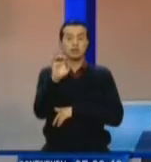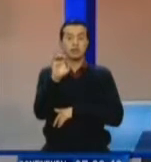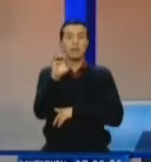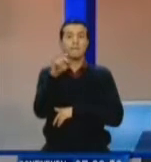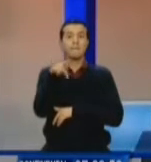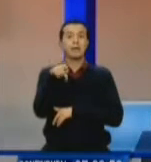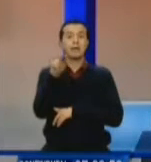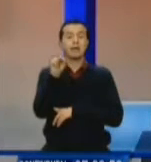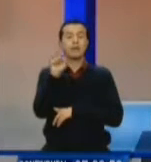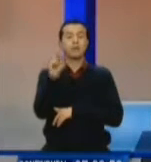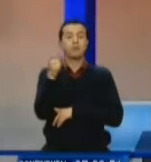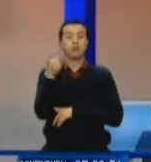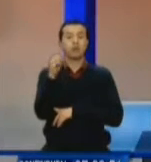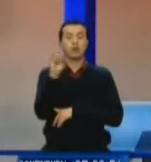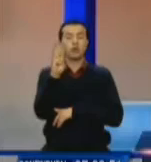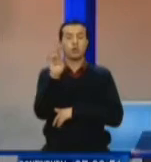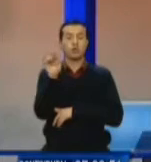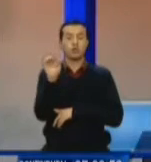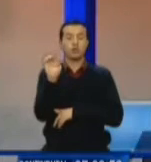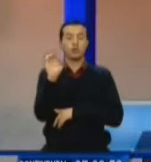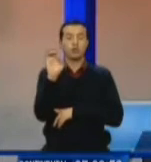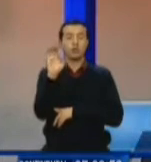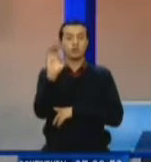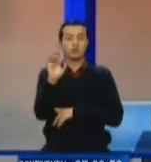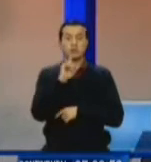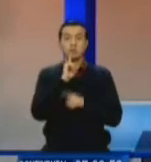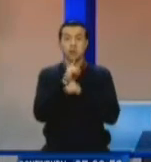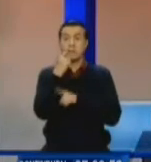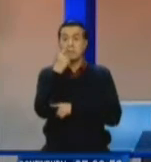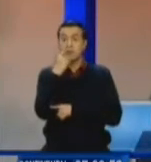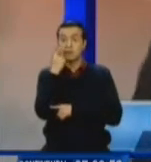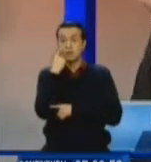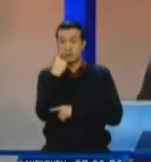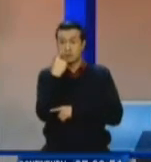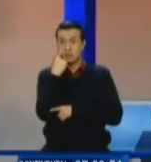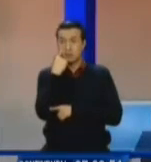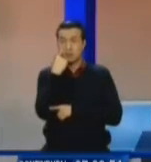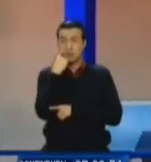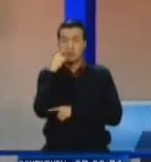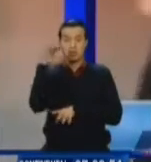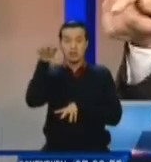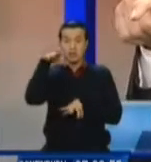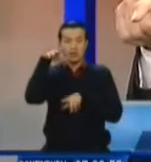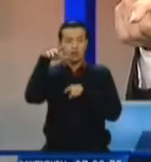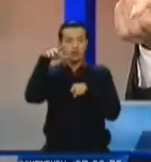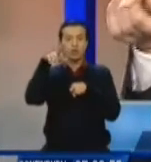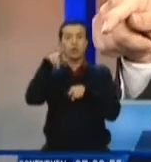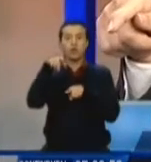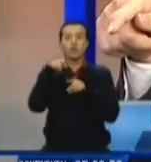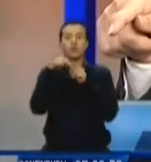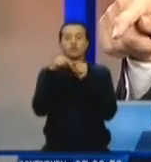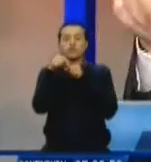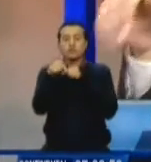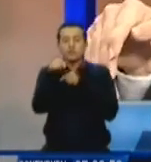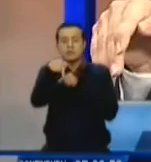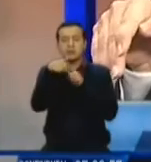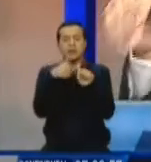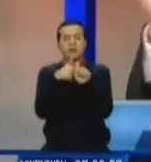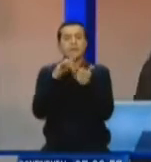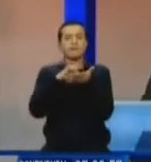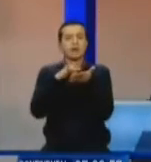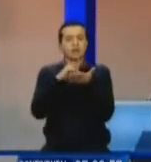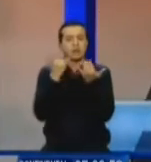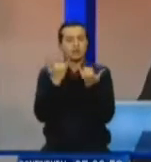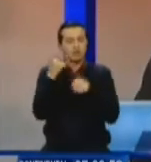www.ccm.es usted pone el remedio que necesita y el gps le dice de donde usted está a una cuadra tiene esta farmacia que atiende